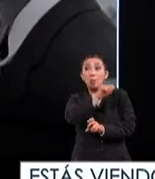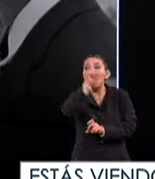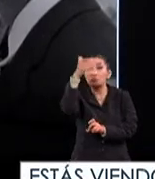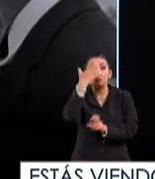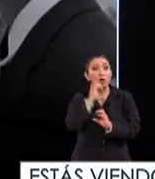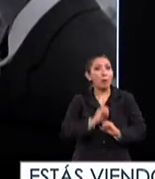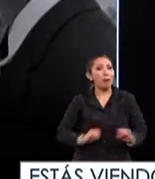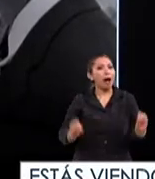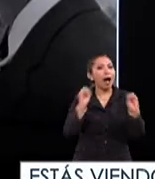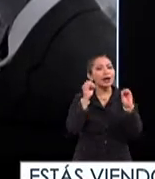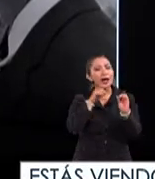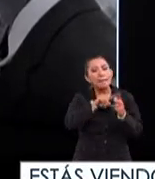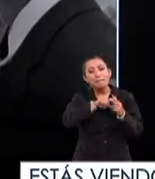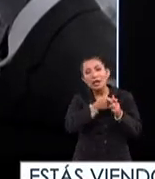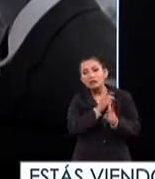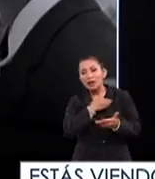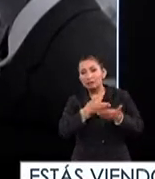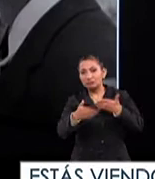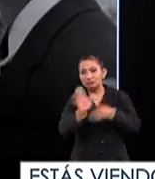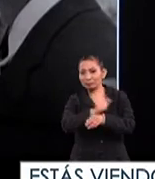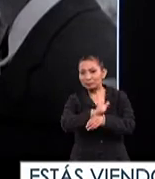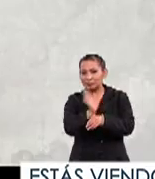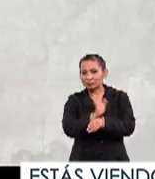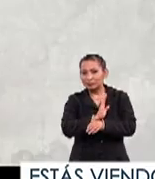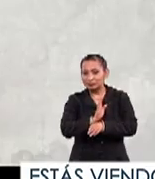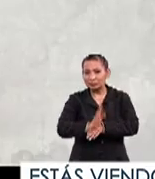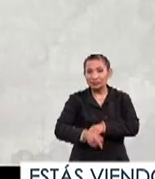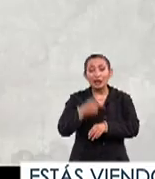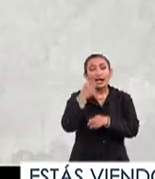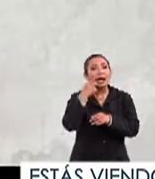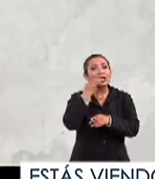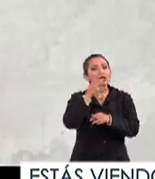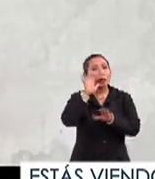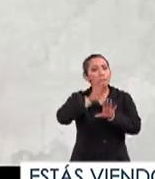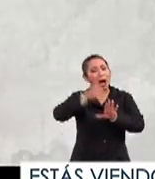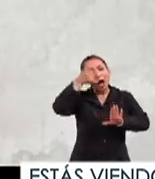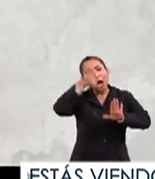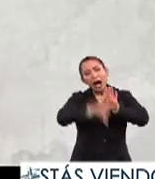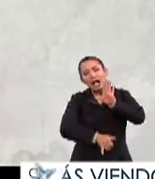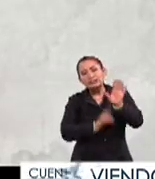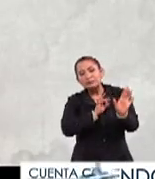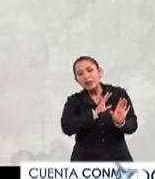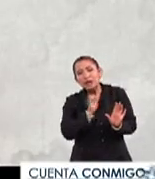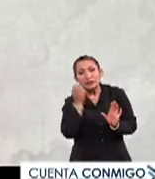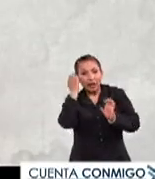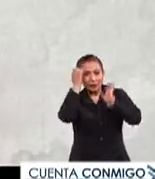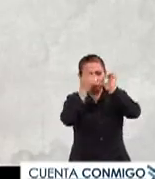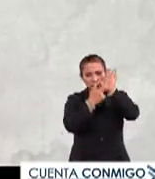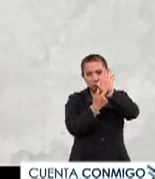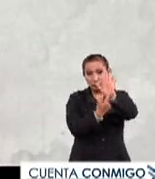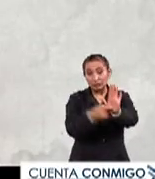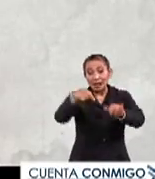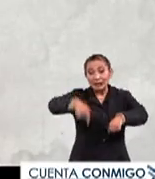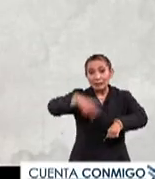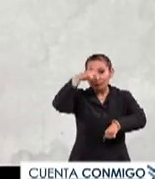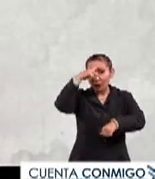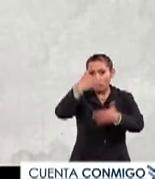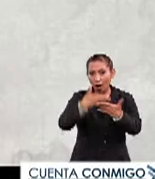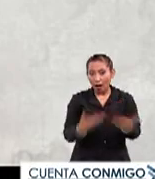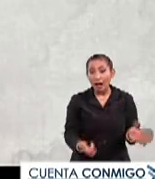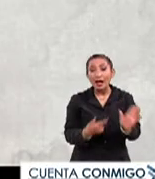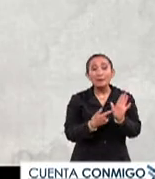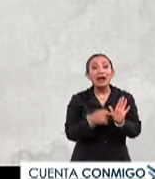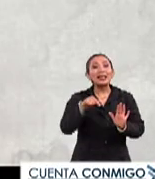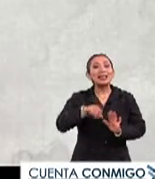ningún otro, daría forma al cine moderno. Hitchcock, más allá del suspenso, la exposición llega a México.